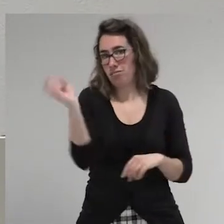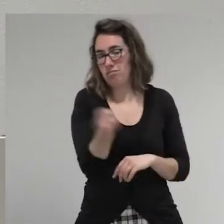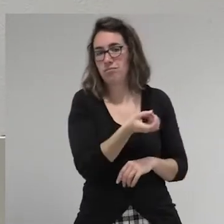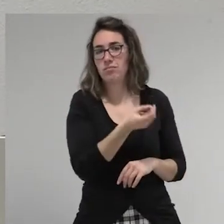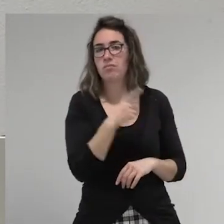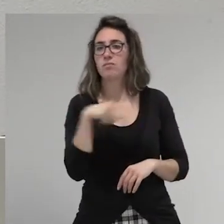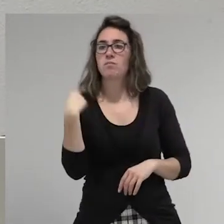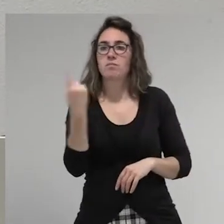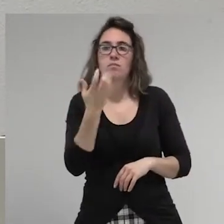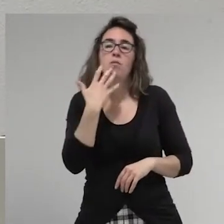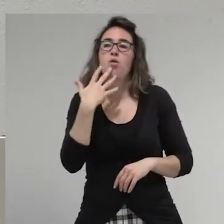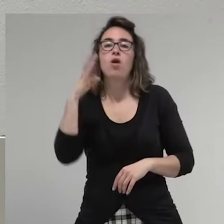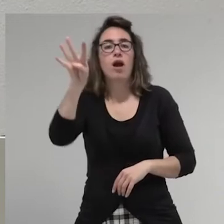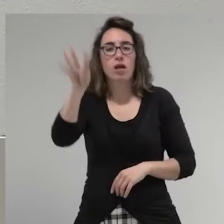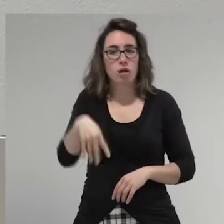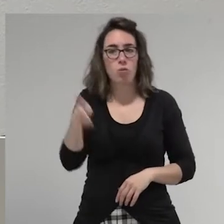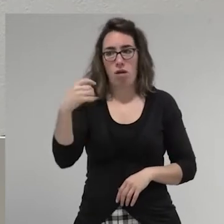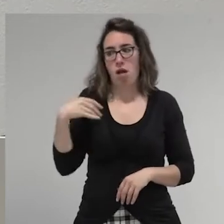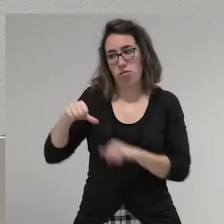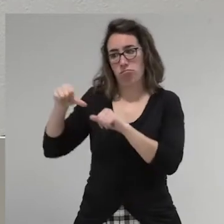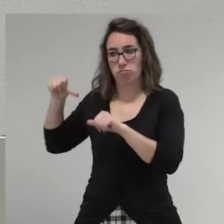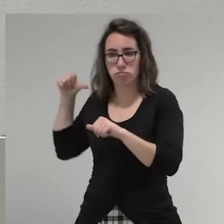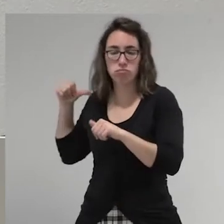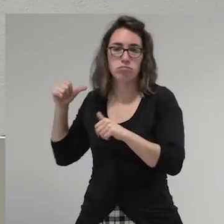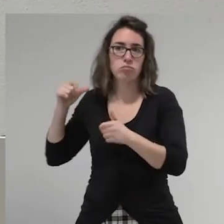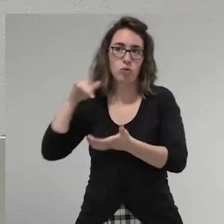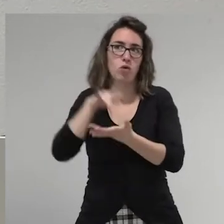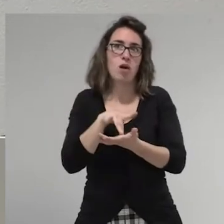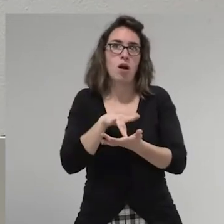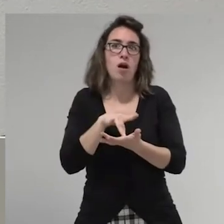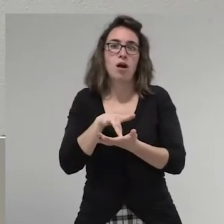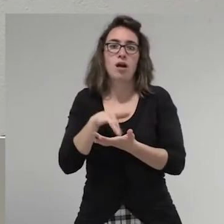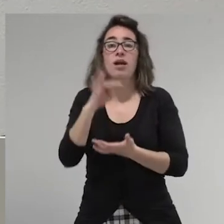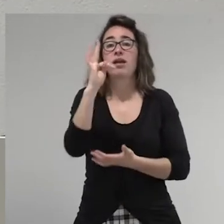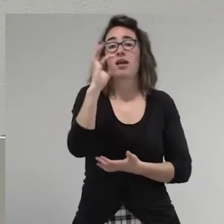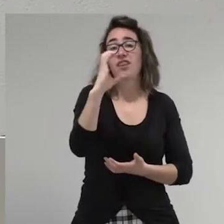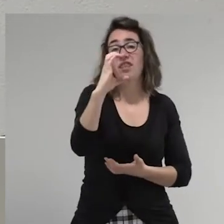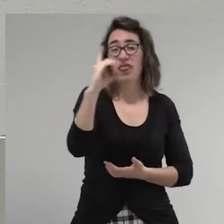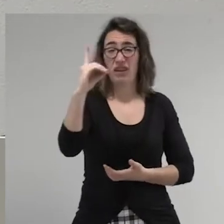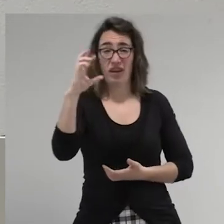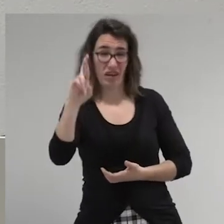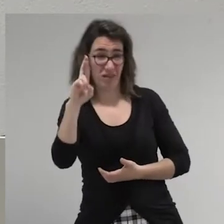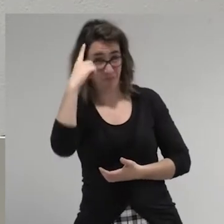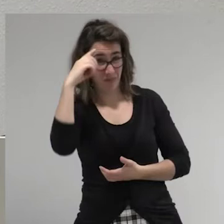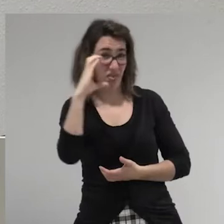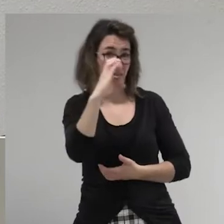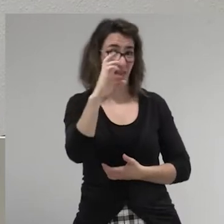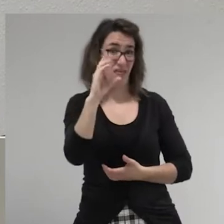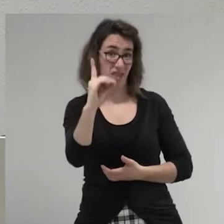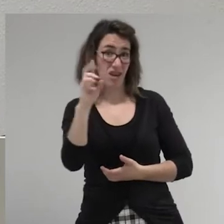habido, bueno, en Cataluña, por ejemplo, en los últimos tiempos, ¿no? Cuando a los CDR, que eran los comités organizados de